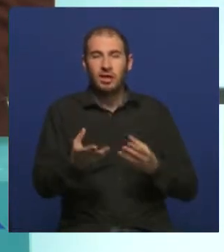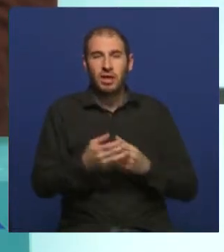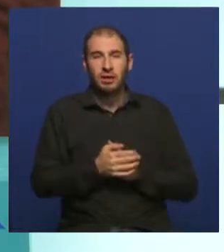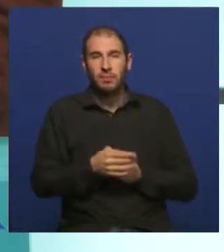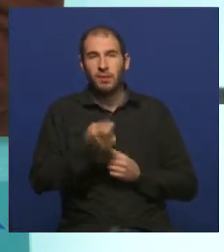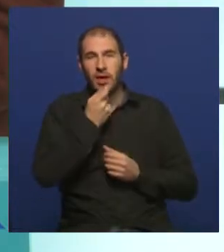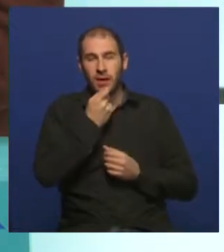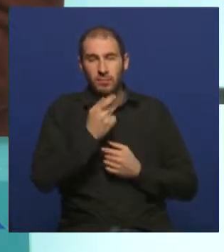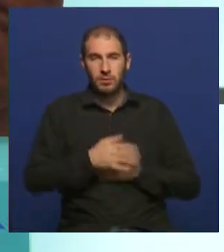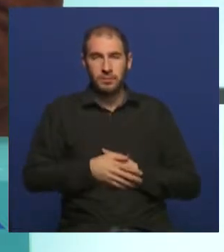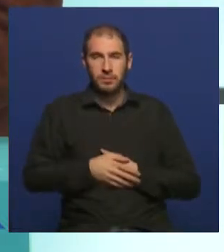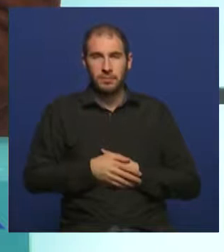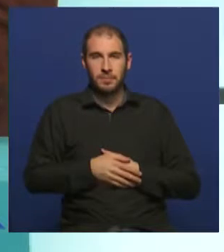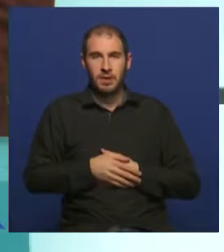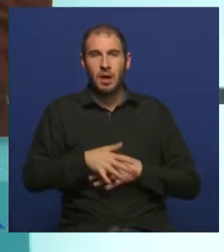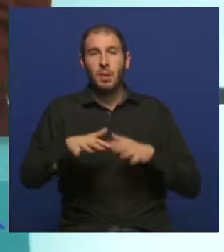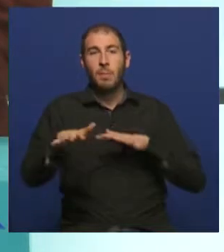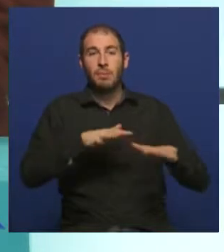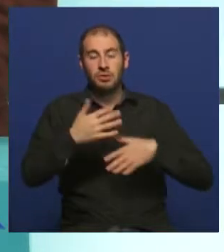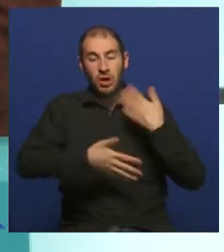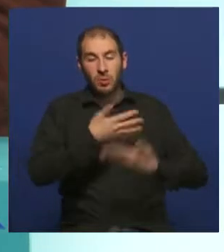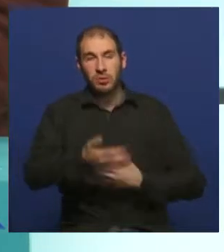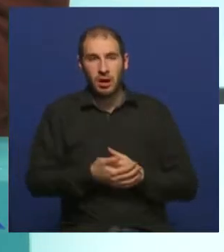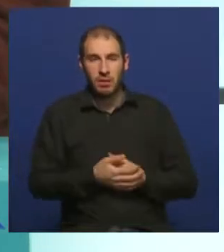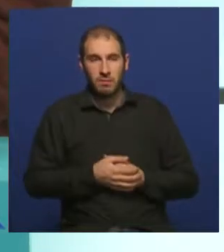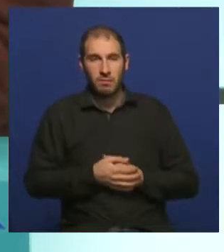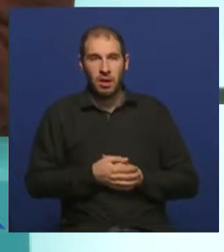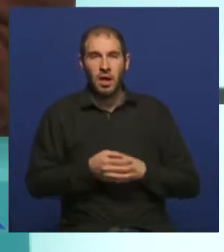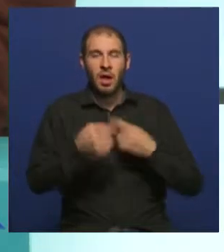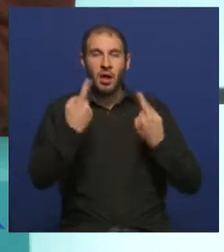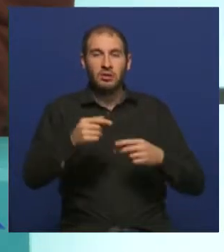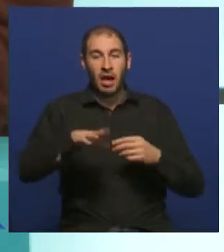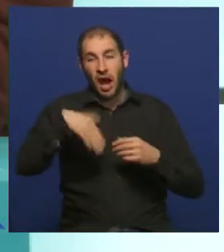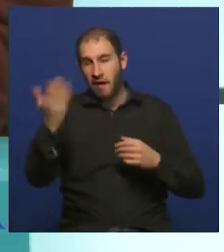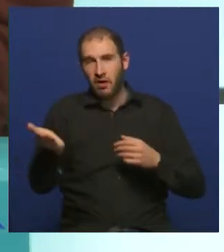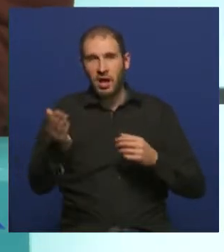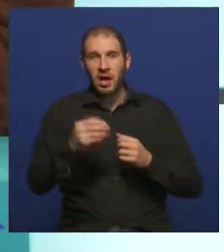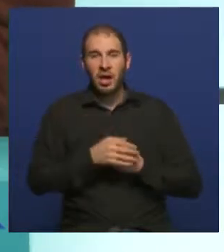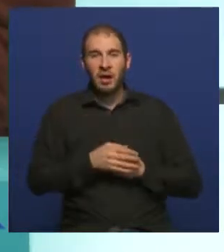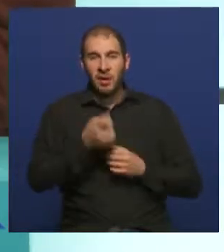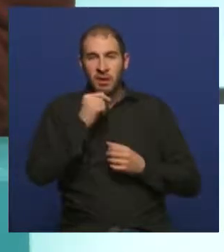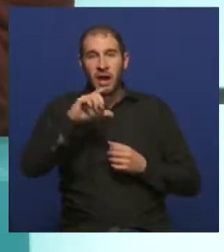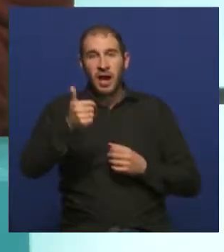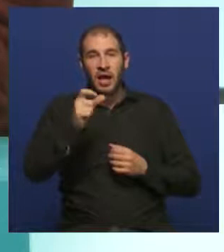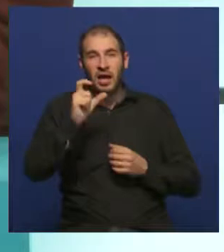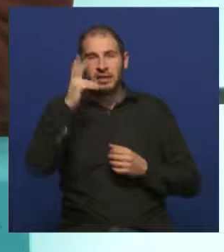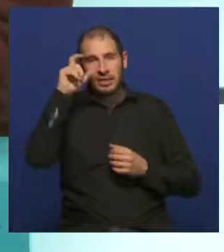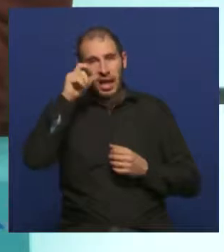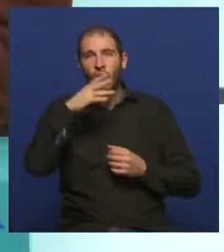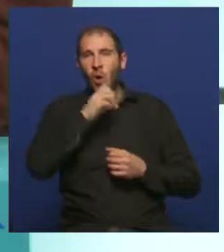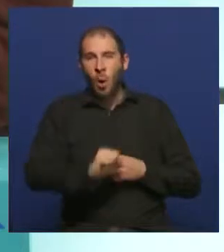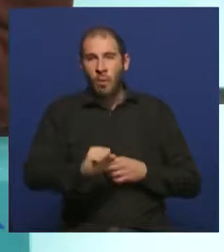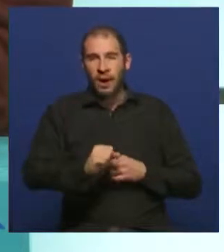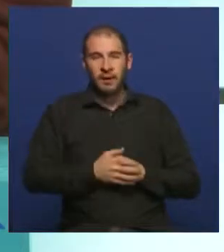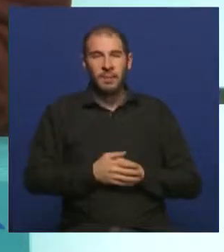se producen los movimientos revolucionarios. Hay factores externos que tienen que ver con el triunfo del Che en Cuba, que